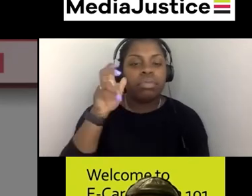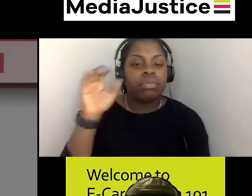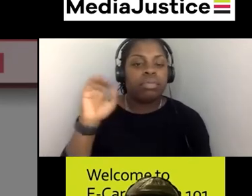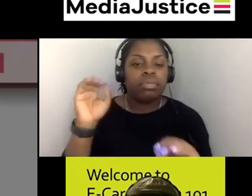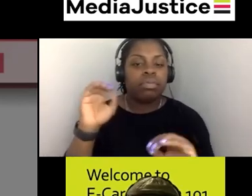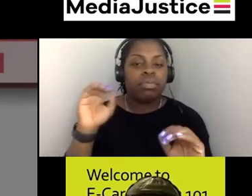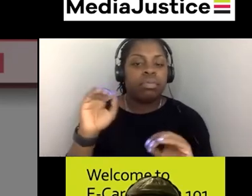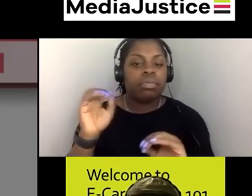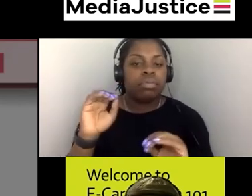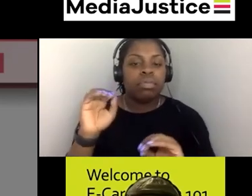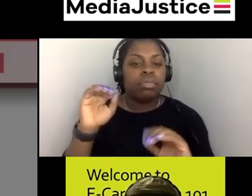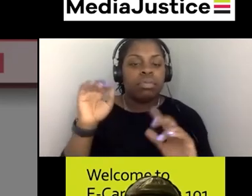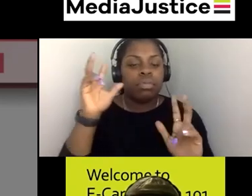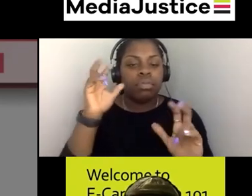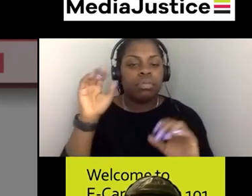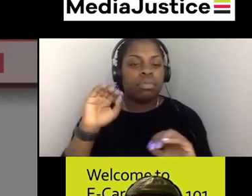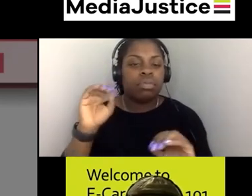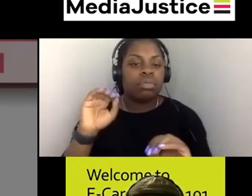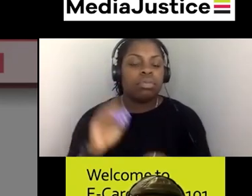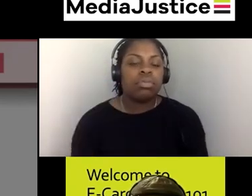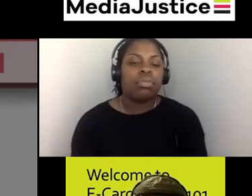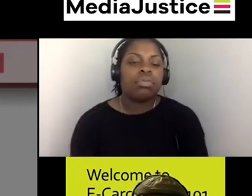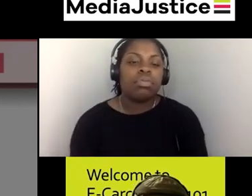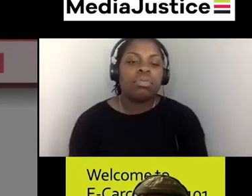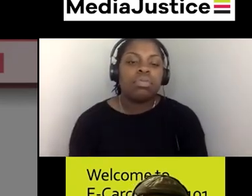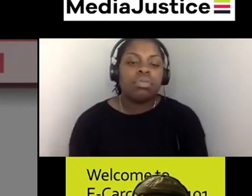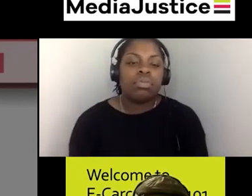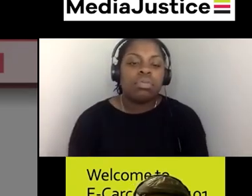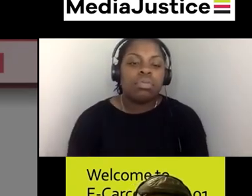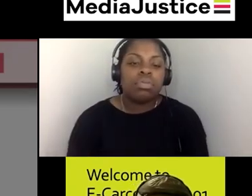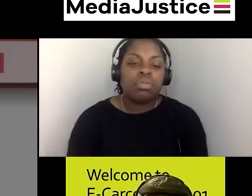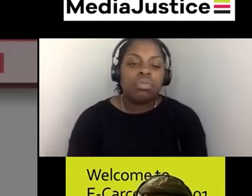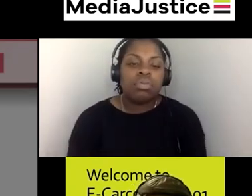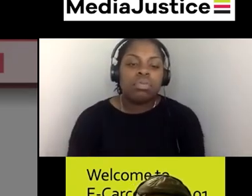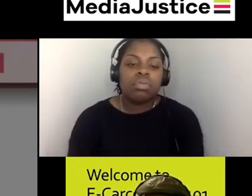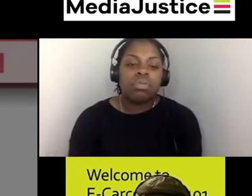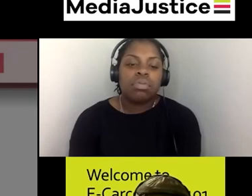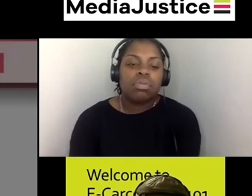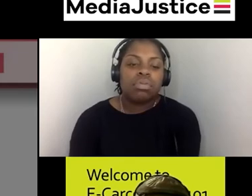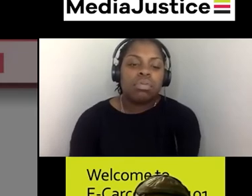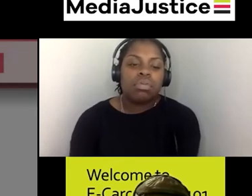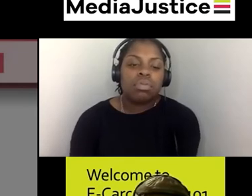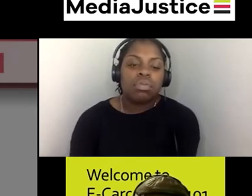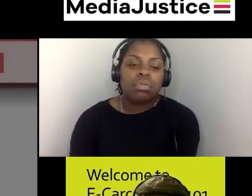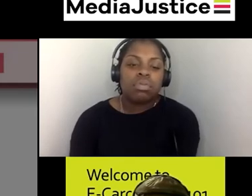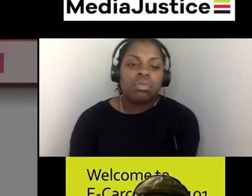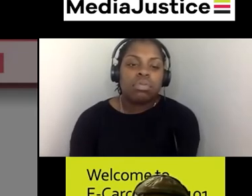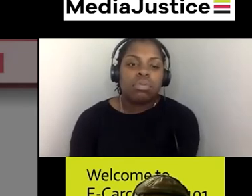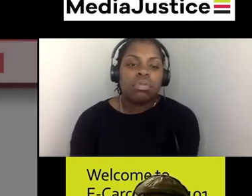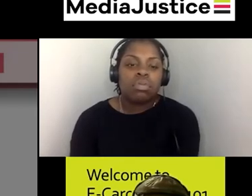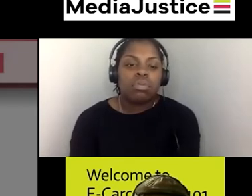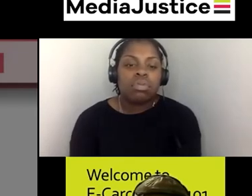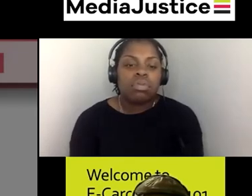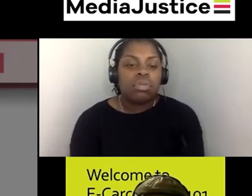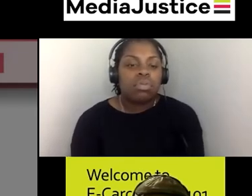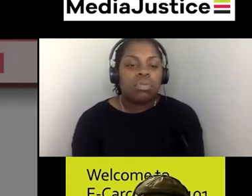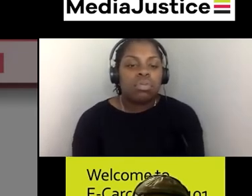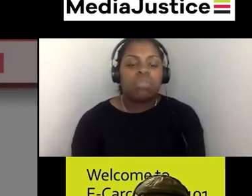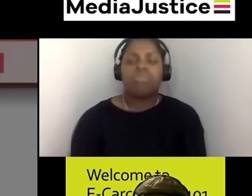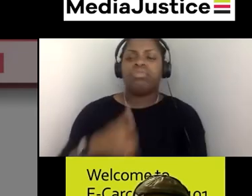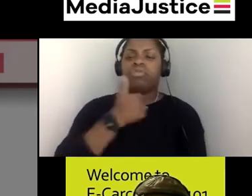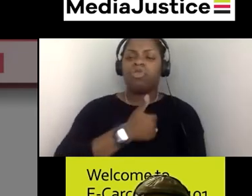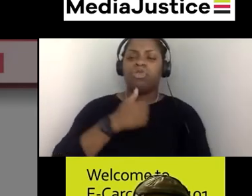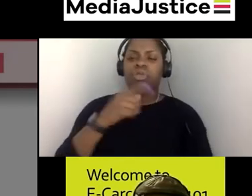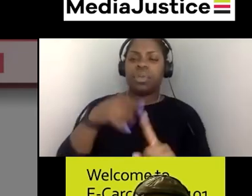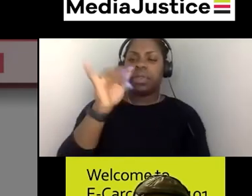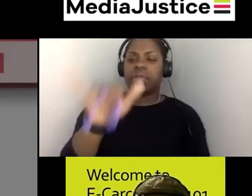I think we have no sound. Creo que no podemos escuchar. No tenemos audio. So sorry about that.